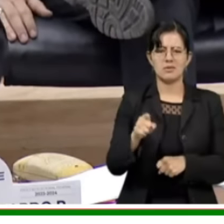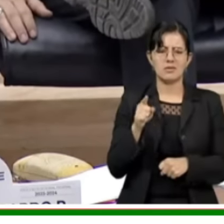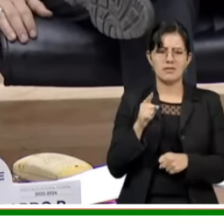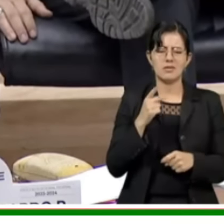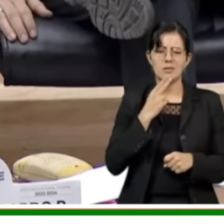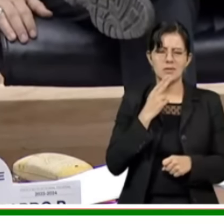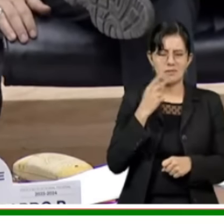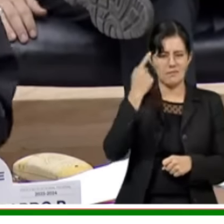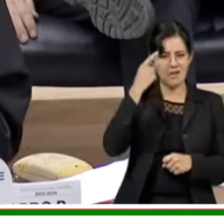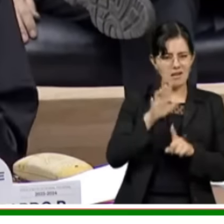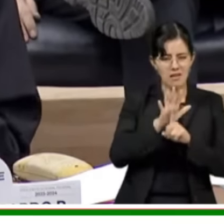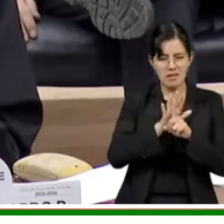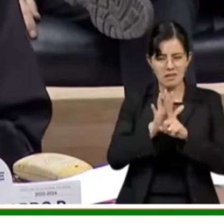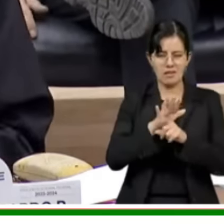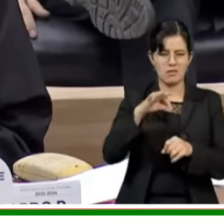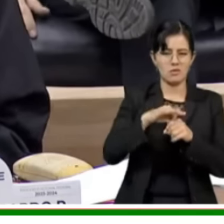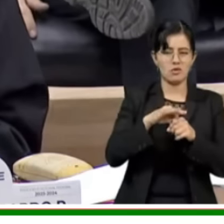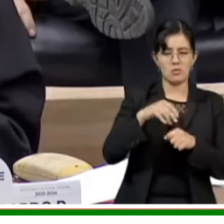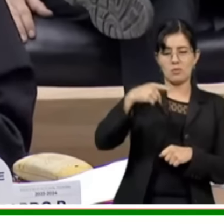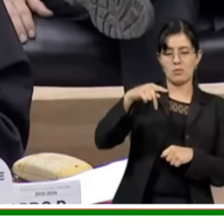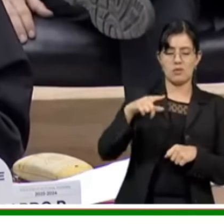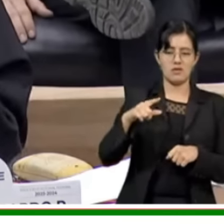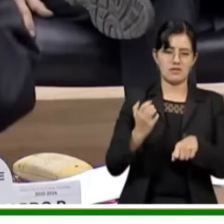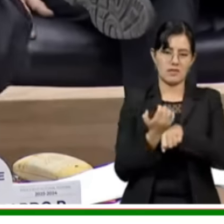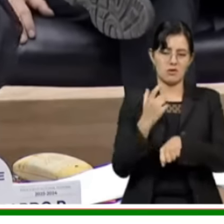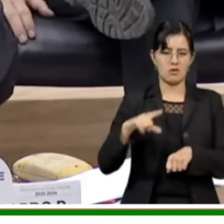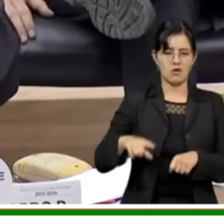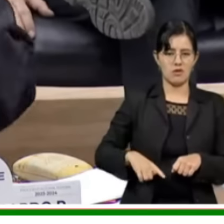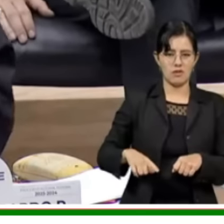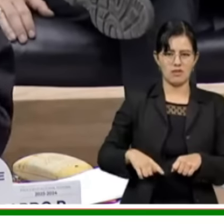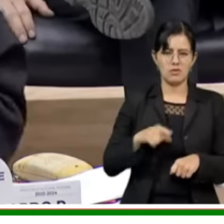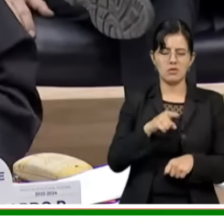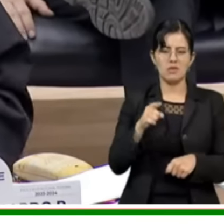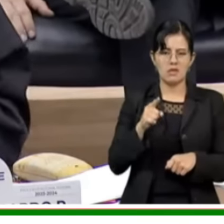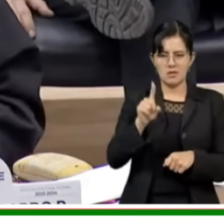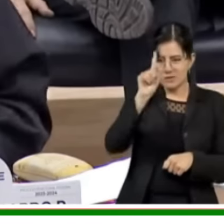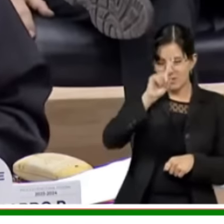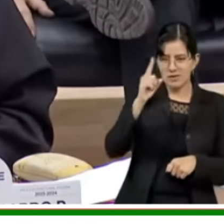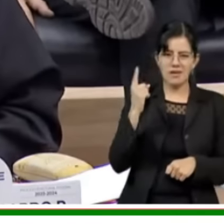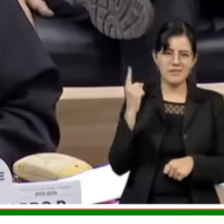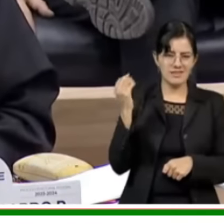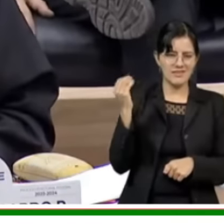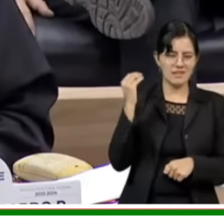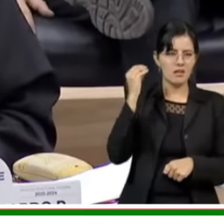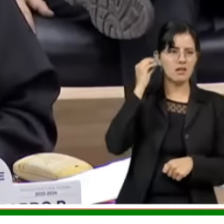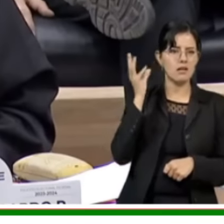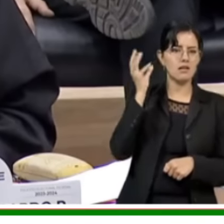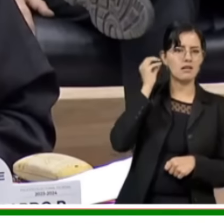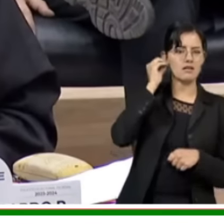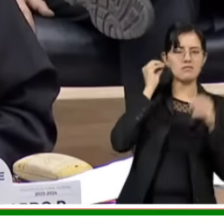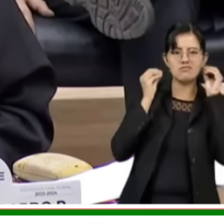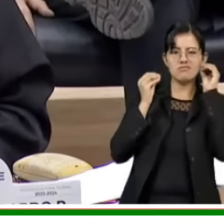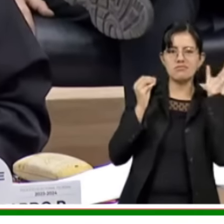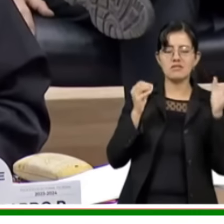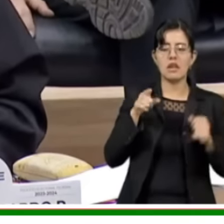son ellos en los estados donde gobiernan les entra por una oreja y les Sale por la otra en Guanajuato tenían 80.000